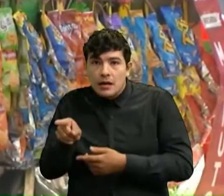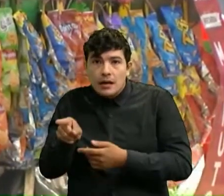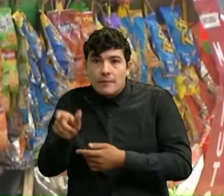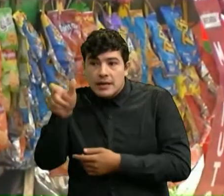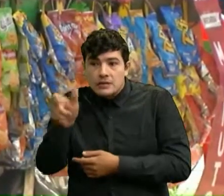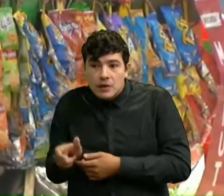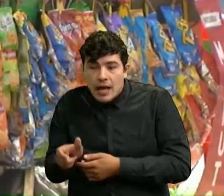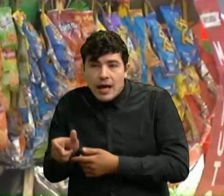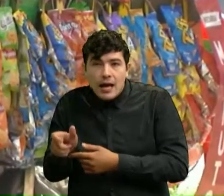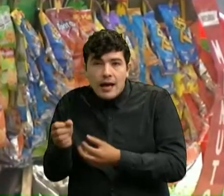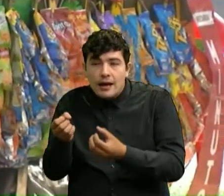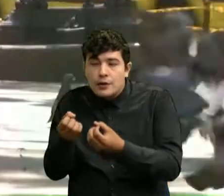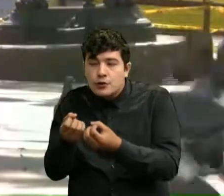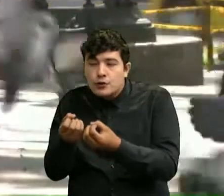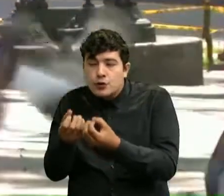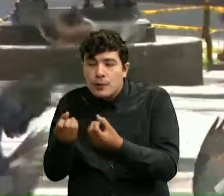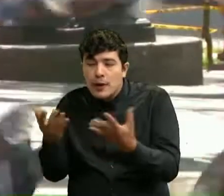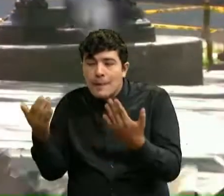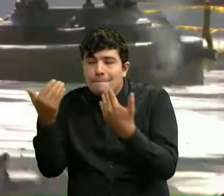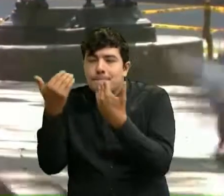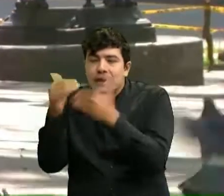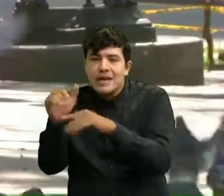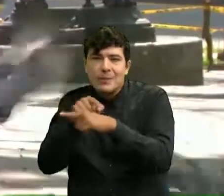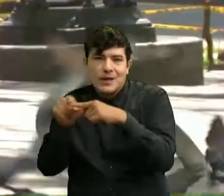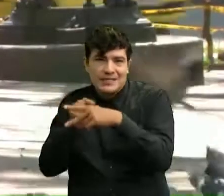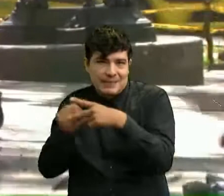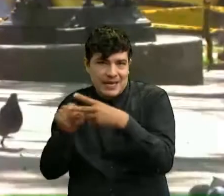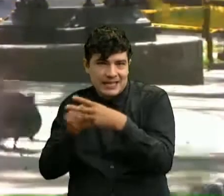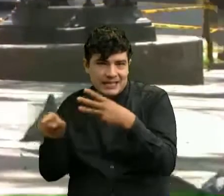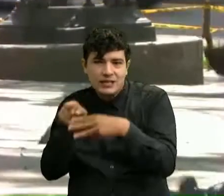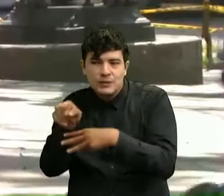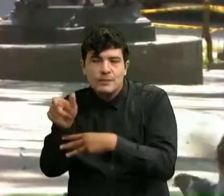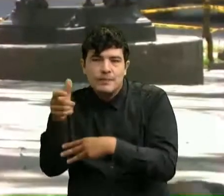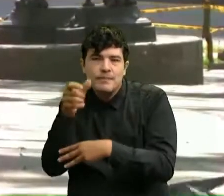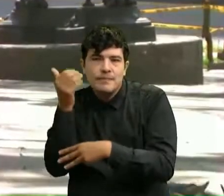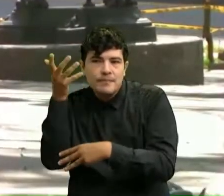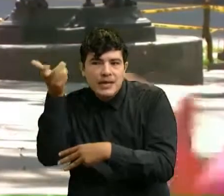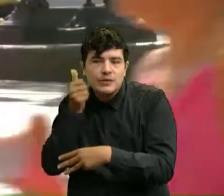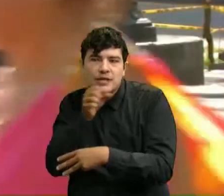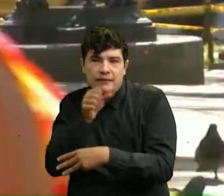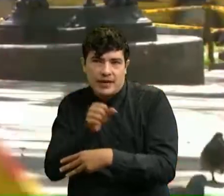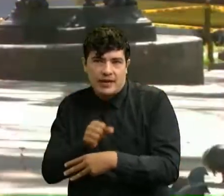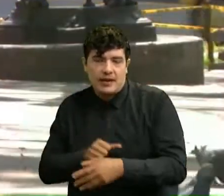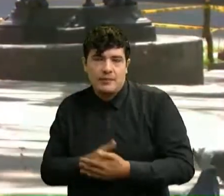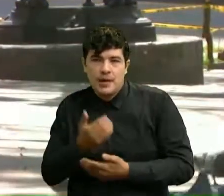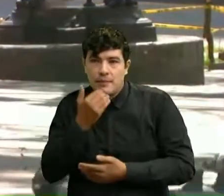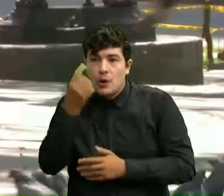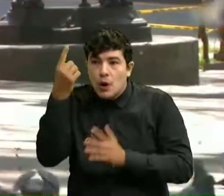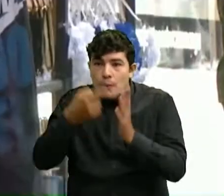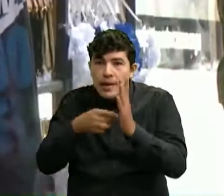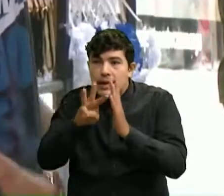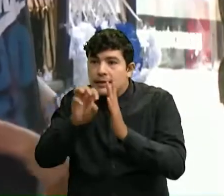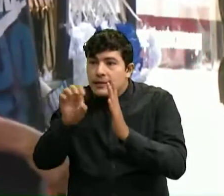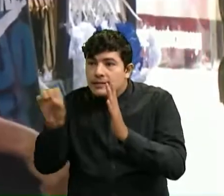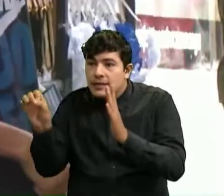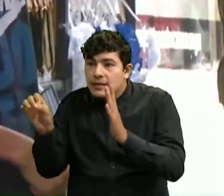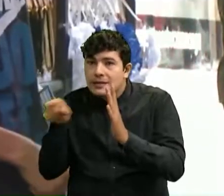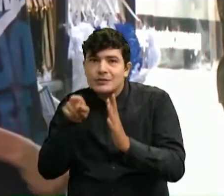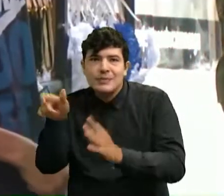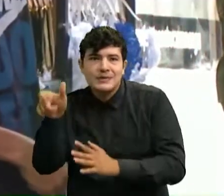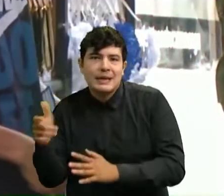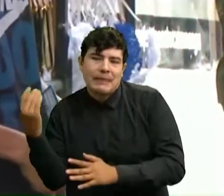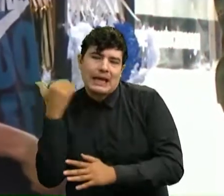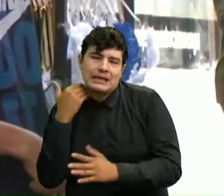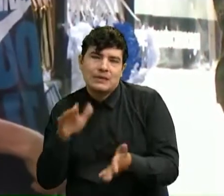para pensión de vejez, es decir, 1.300, así no tenga las 50 semanas en los 3 años inmediatamente